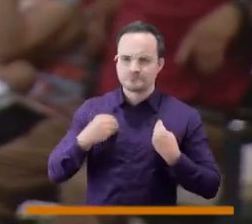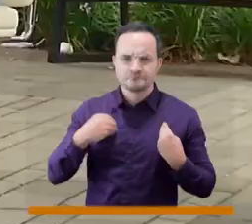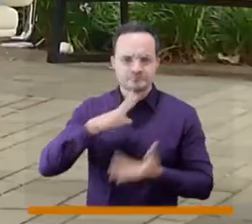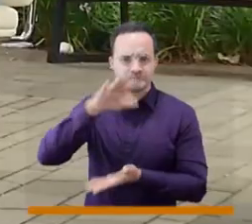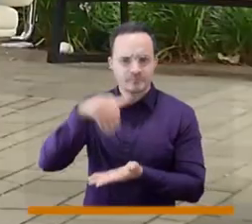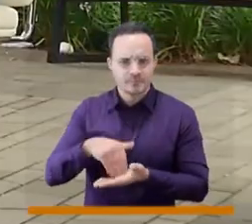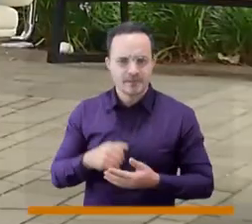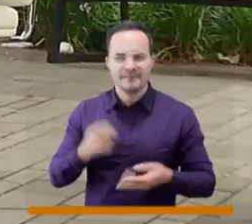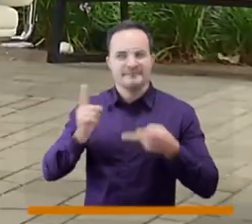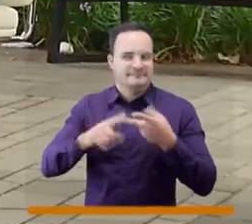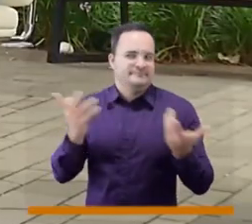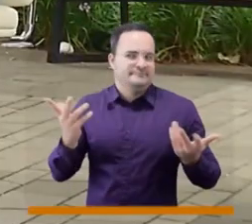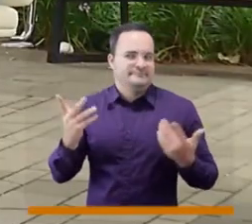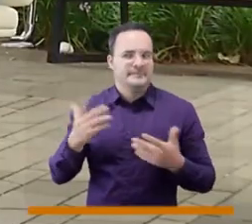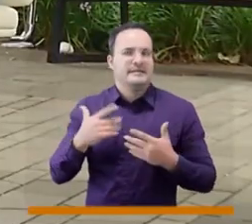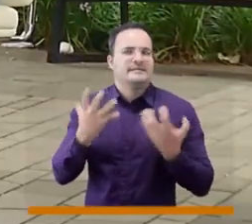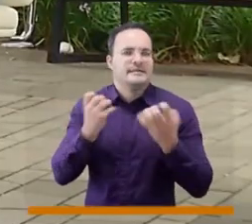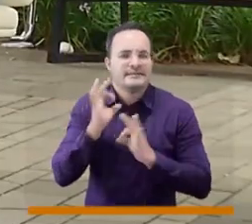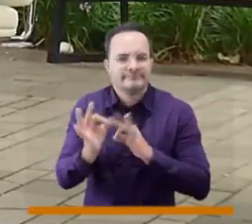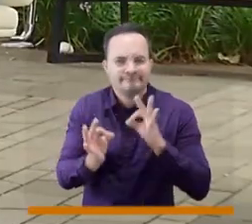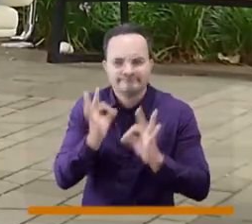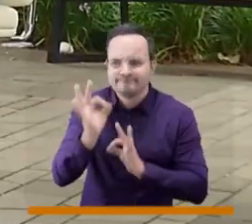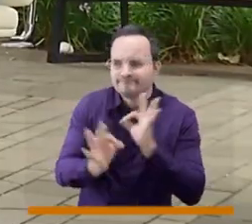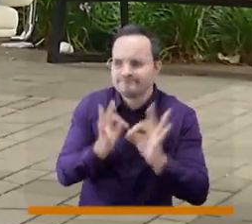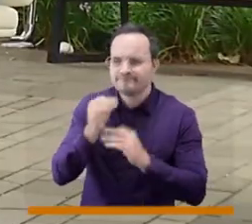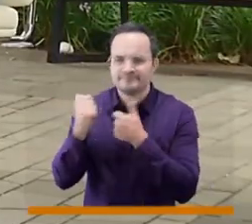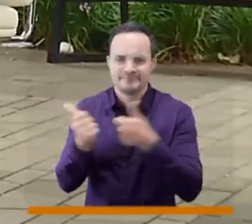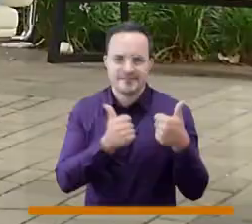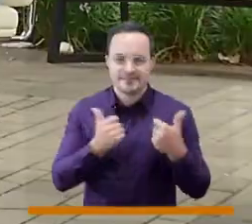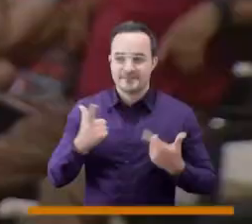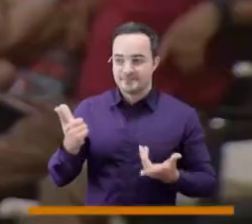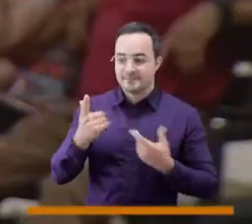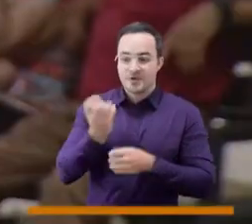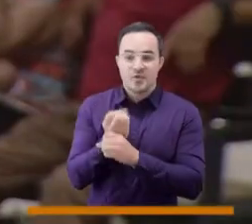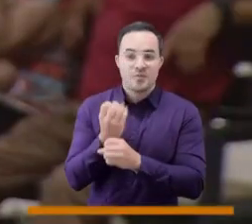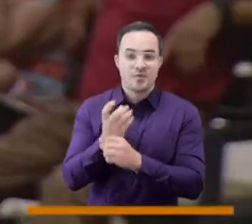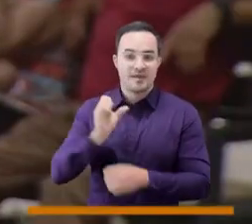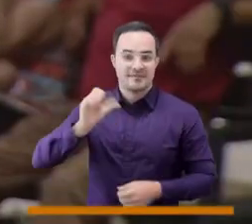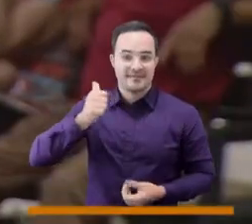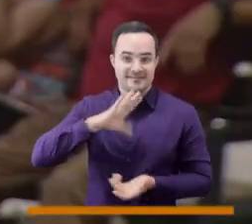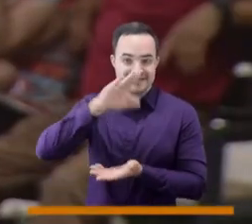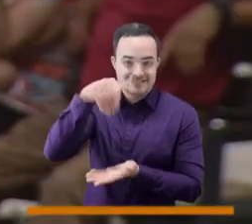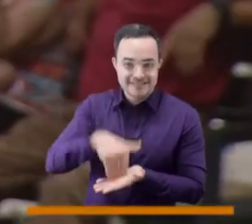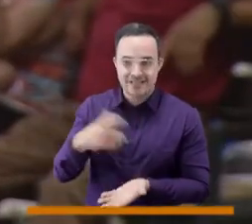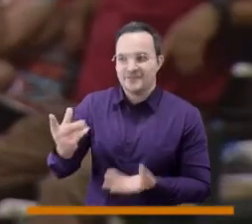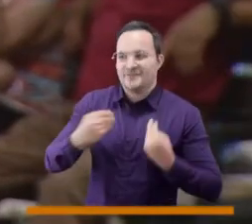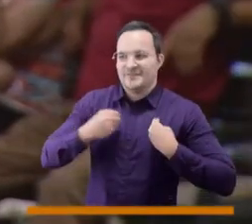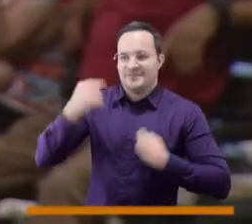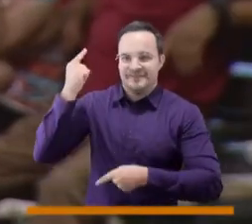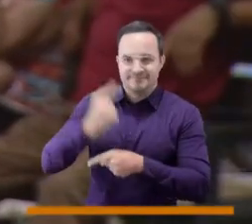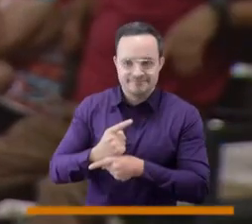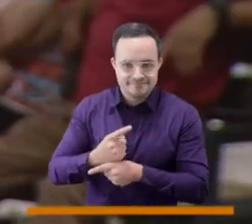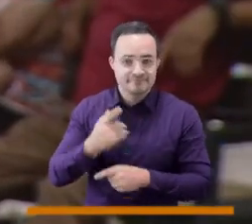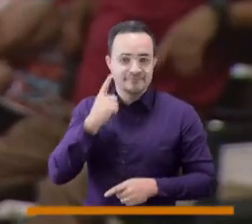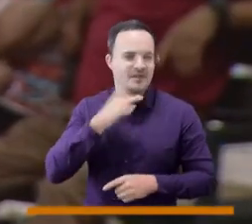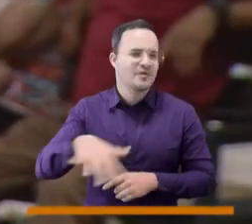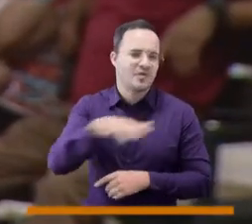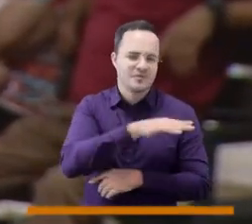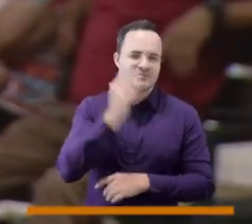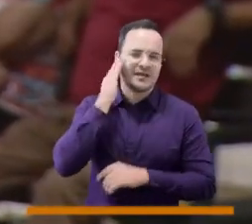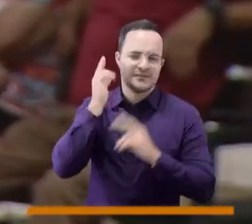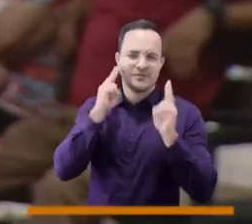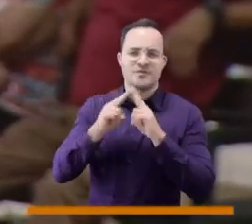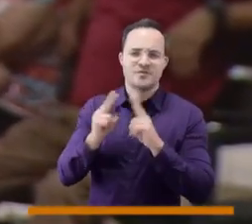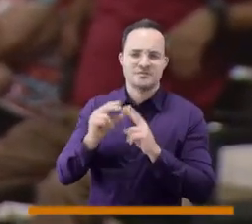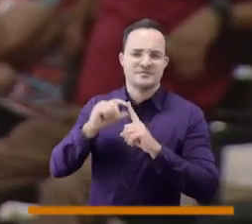del centro, es doliente doble de este territorio, vive en la Comuna 10, la Candelaria, donde nos encontramos en el centro,